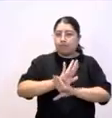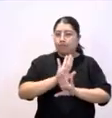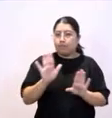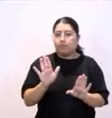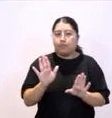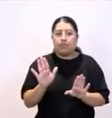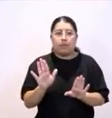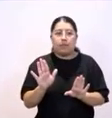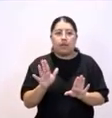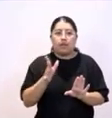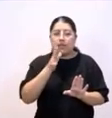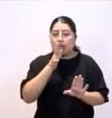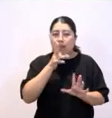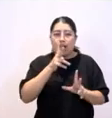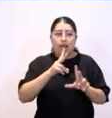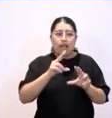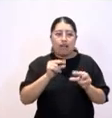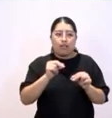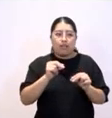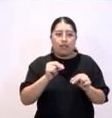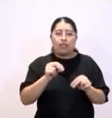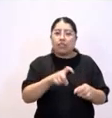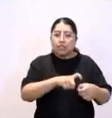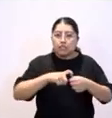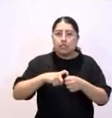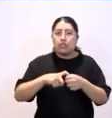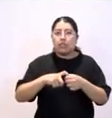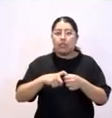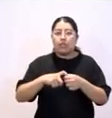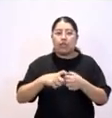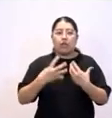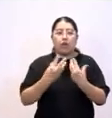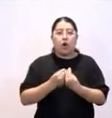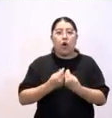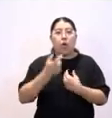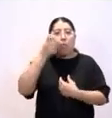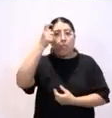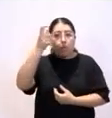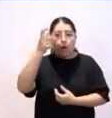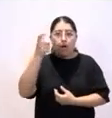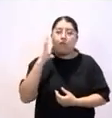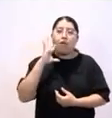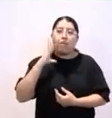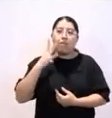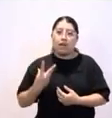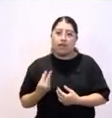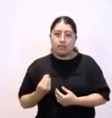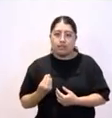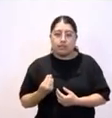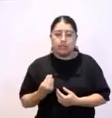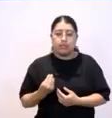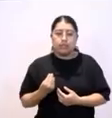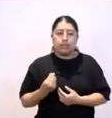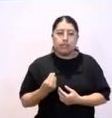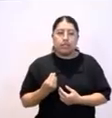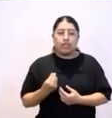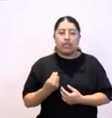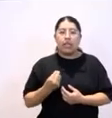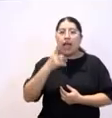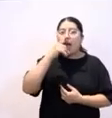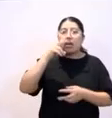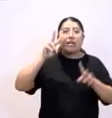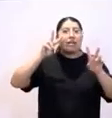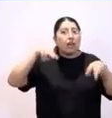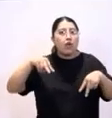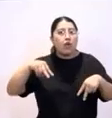dejo esta intervención volviendo a solidarizarme con el pueblo palestino, volviendo a reconocer